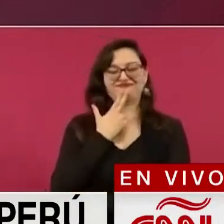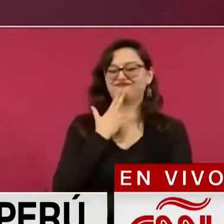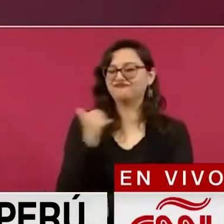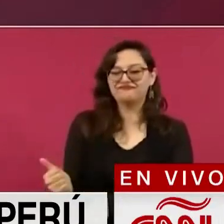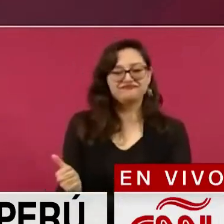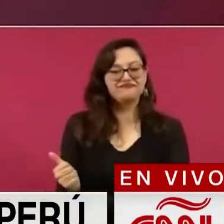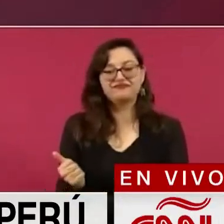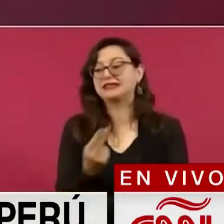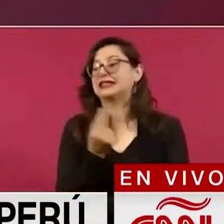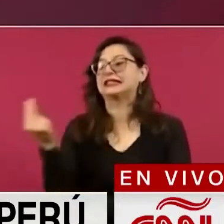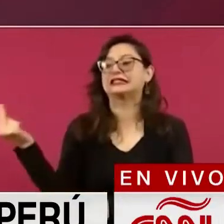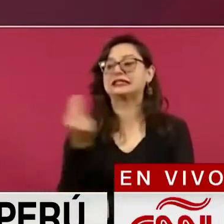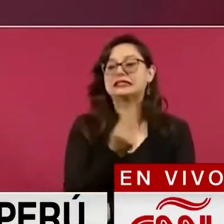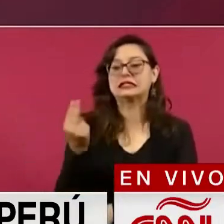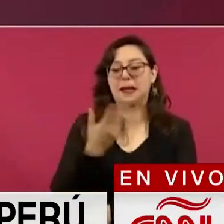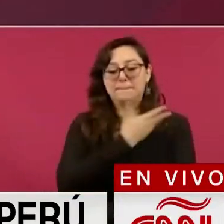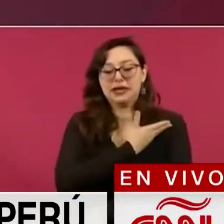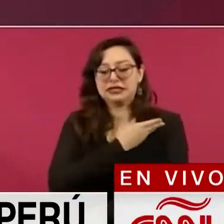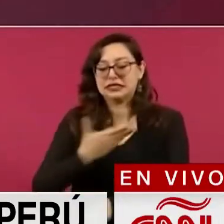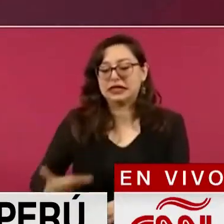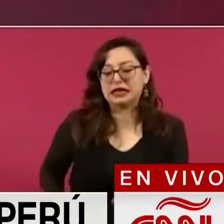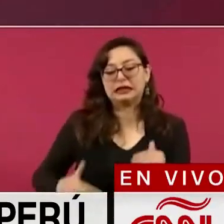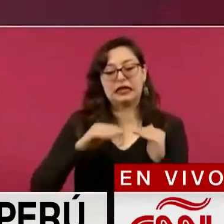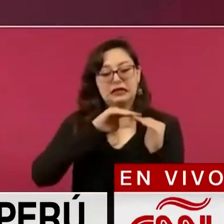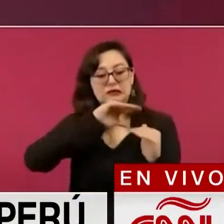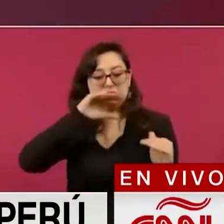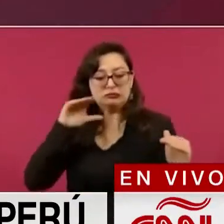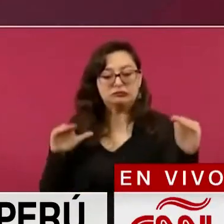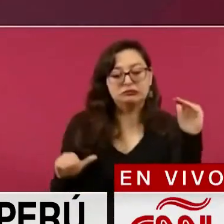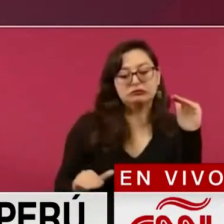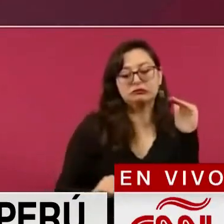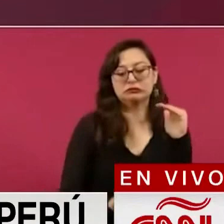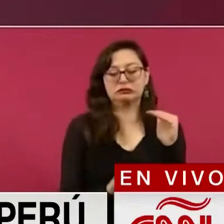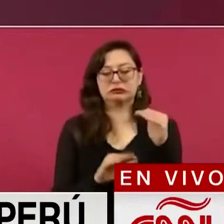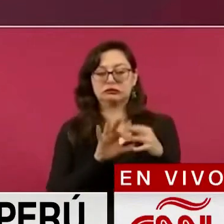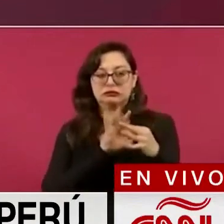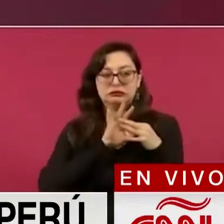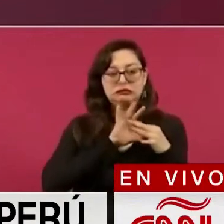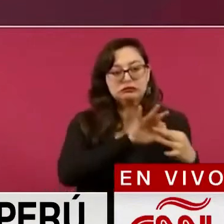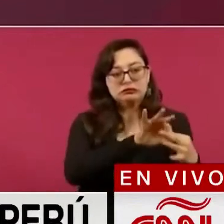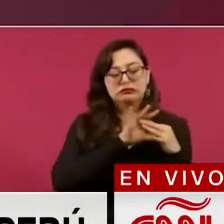un gobernante a modo y un congreso también